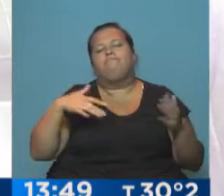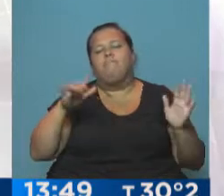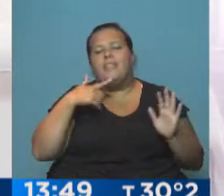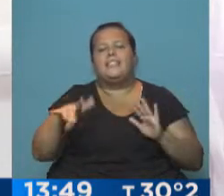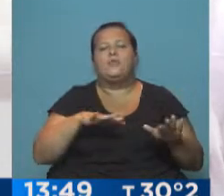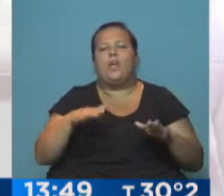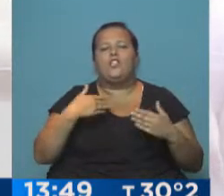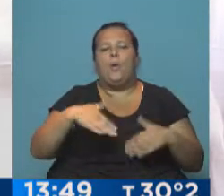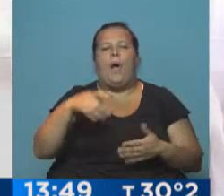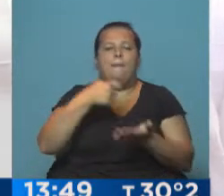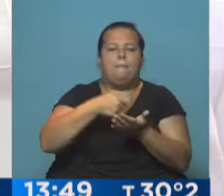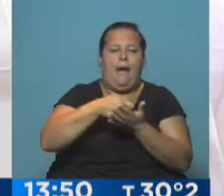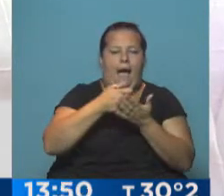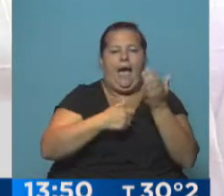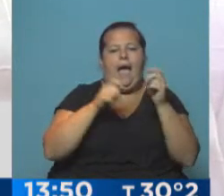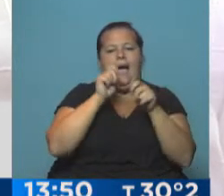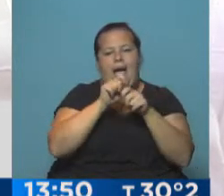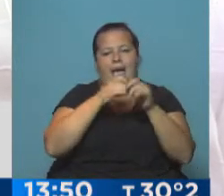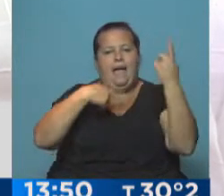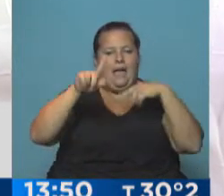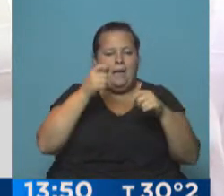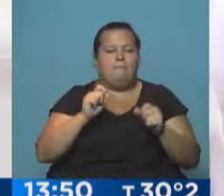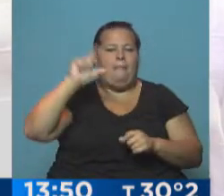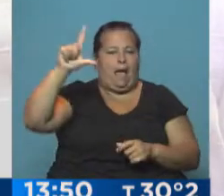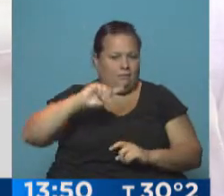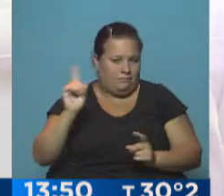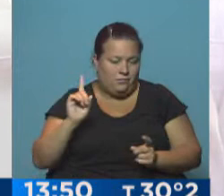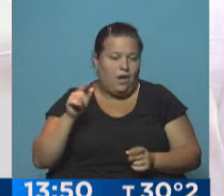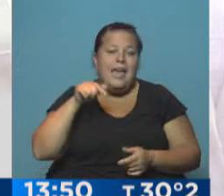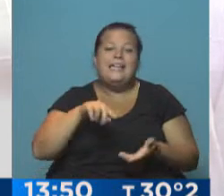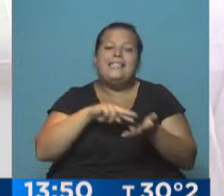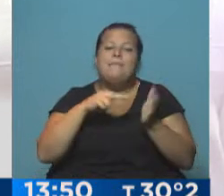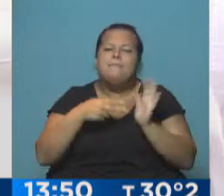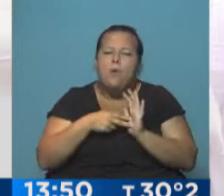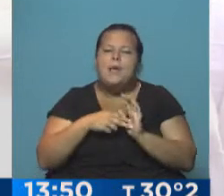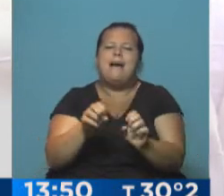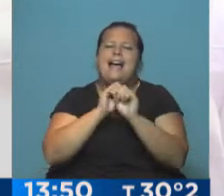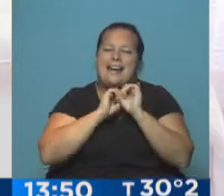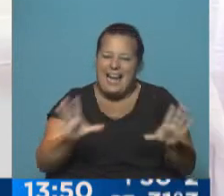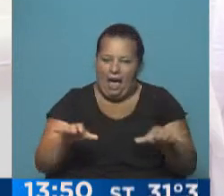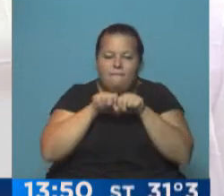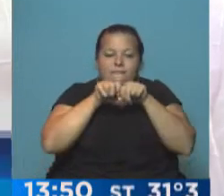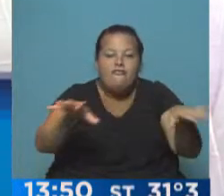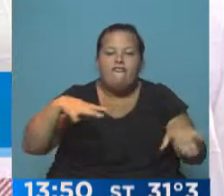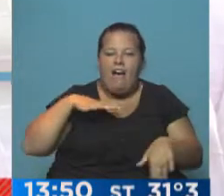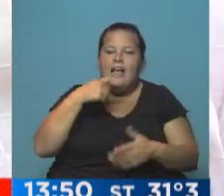la mera situación de inversión o de incremento de tarifas. Este es un problema muy grave de distribución, que el